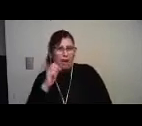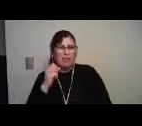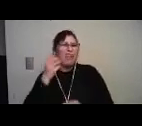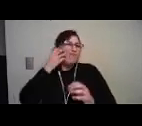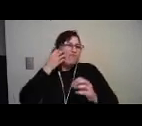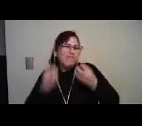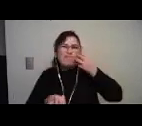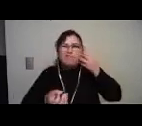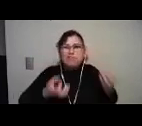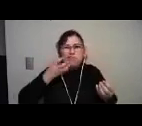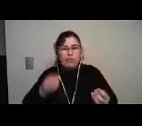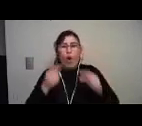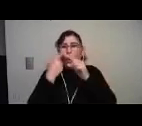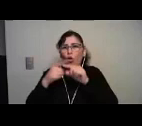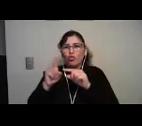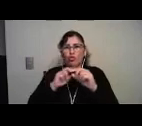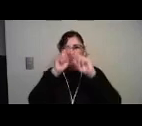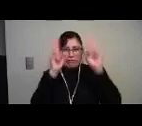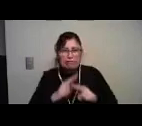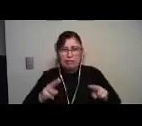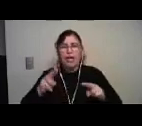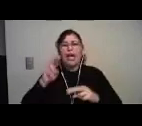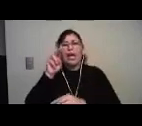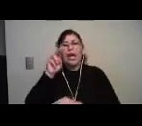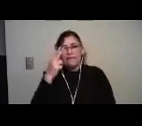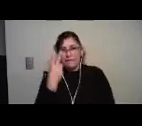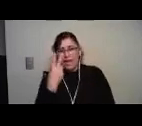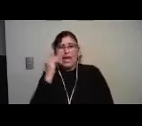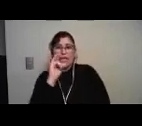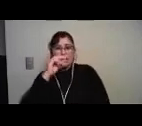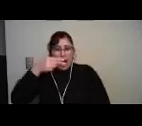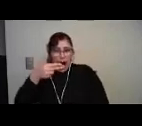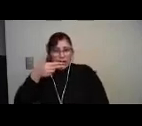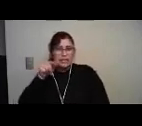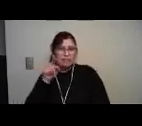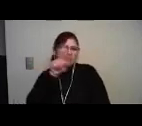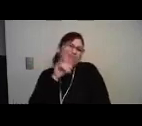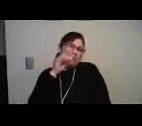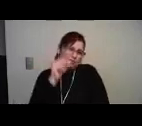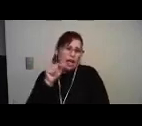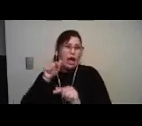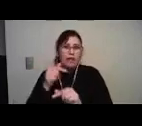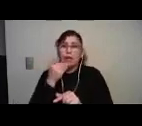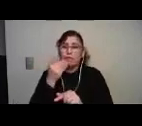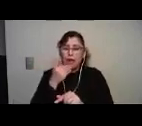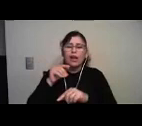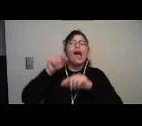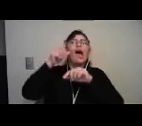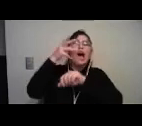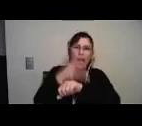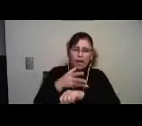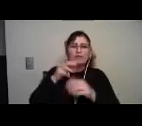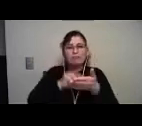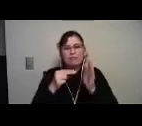el VIH también tiende a atacar la funcionalidad de los nervios periféricos, ¿ya? Hice un